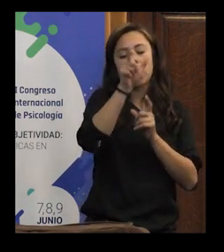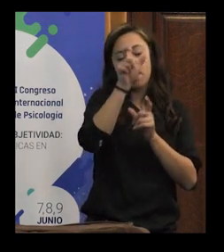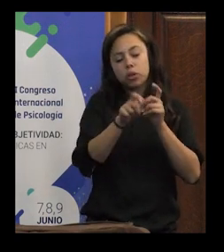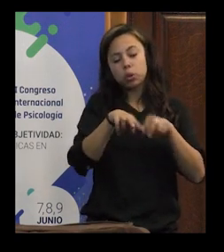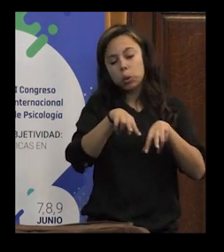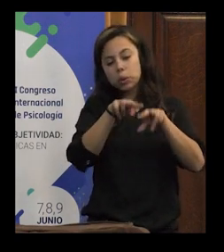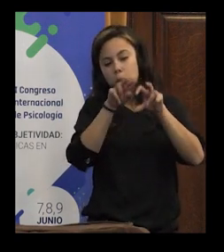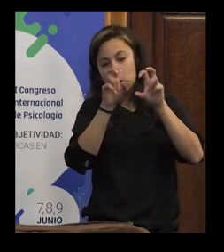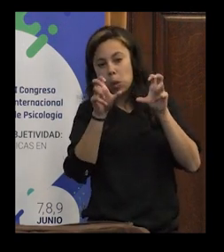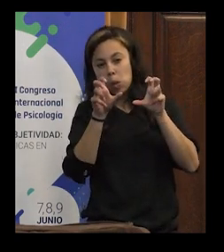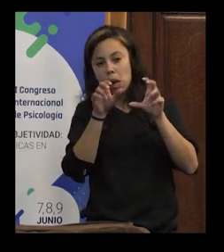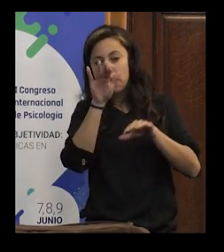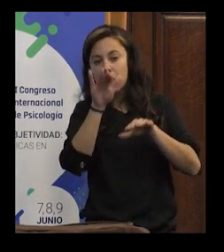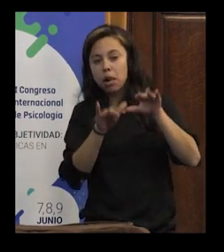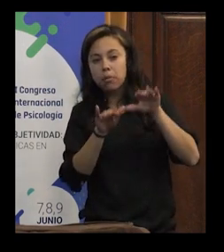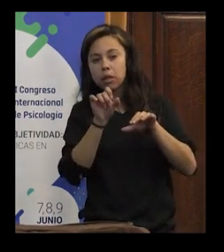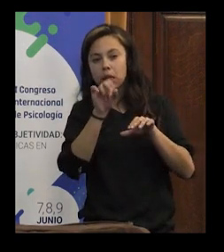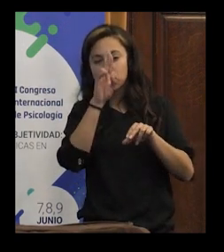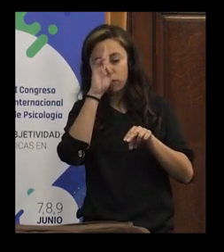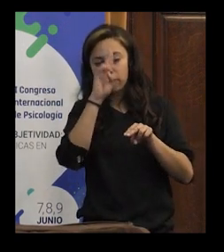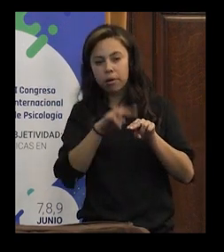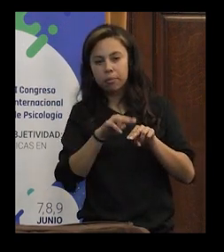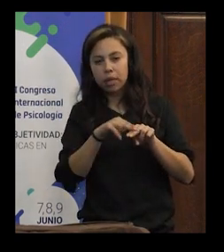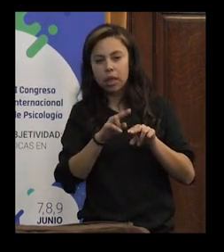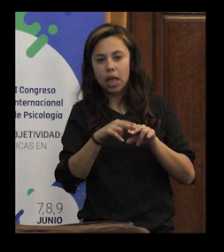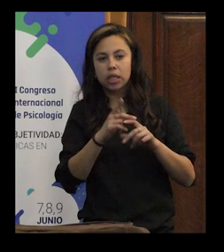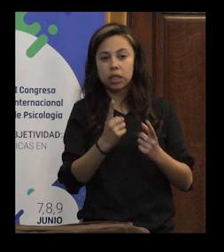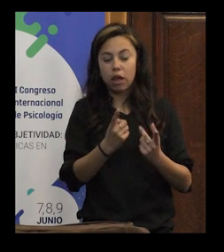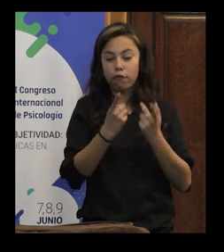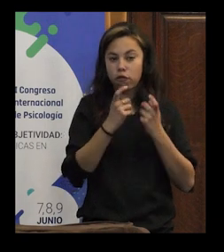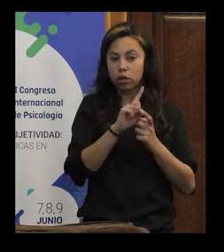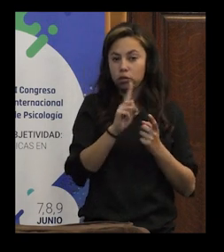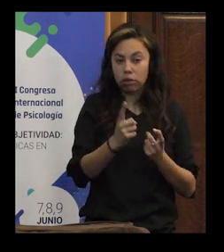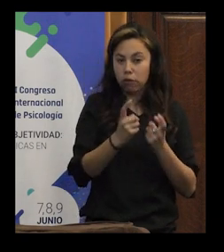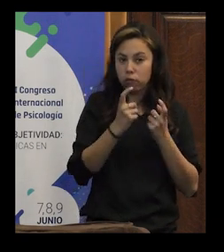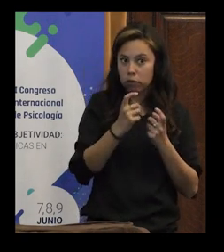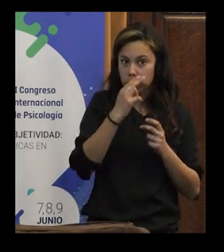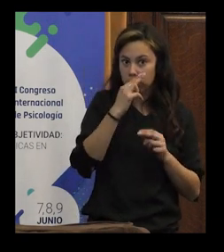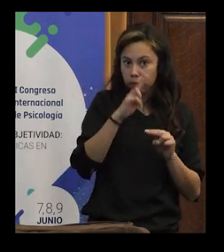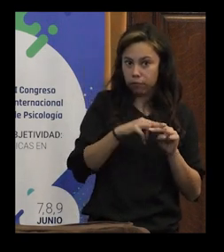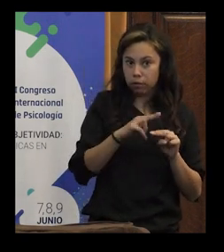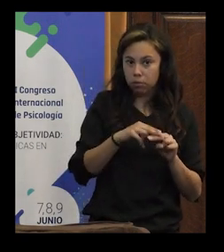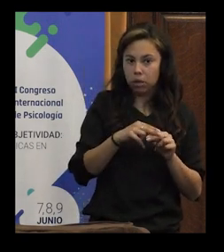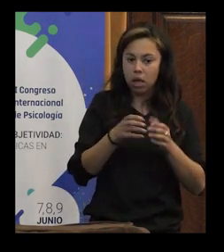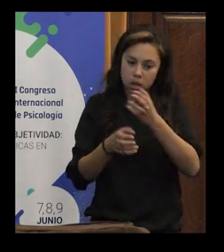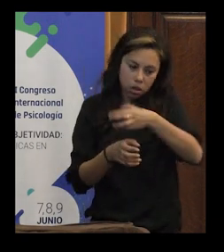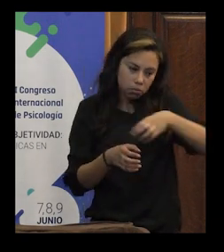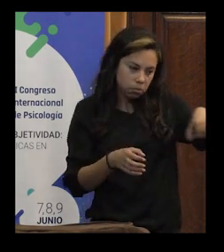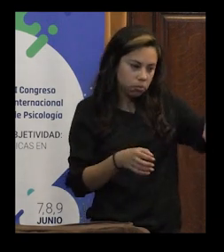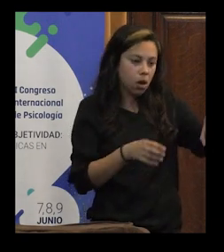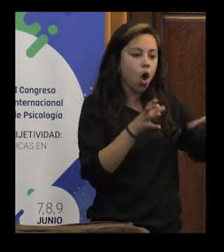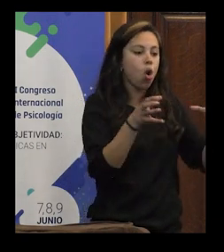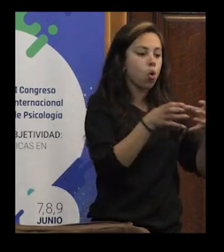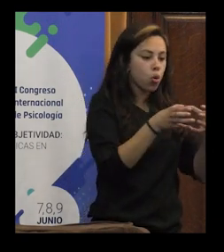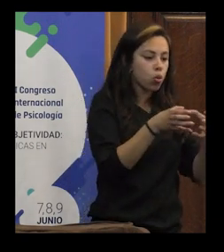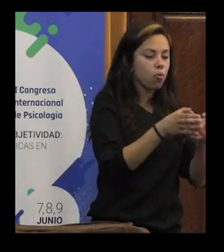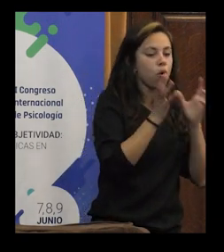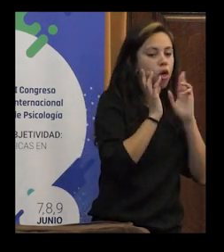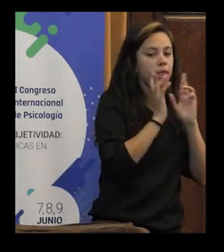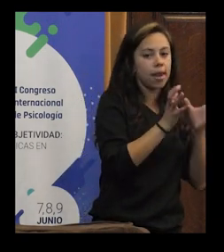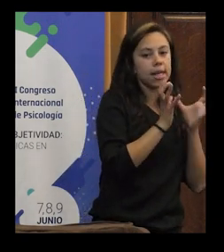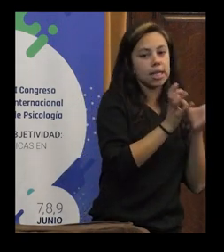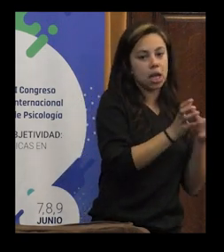categorías de riesgo a cuerpos de personas que luego se someten a vigilancia